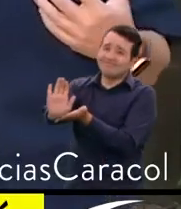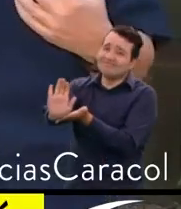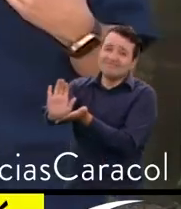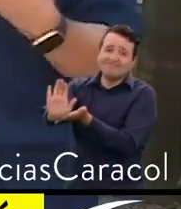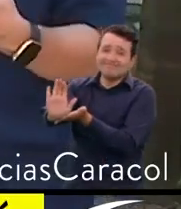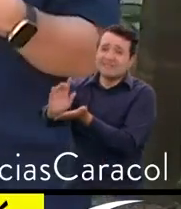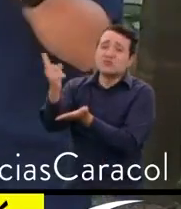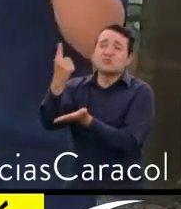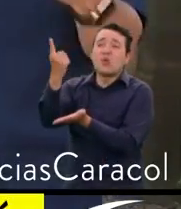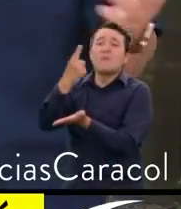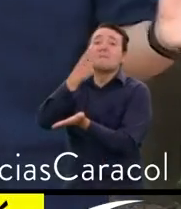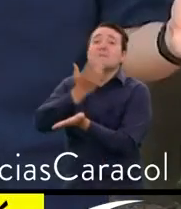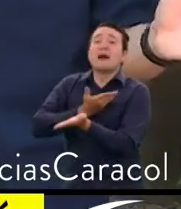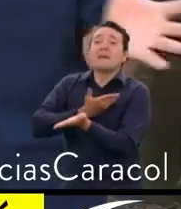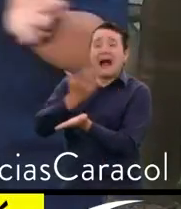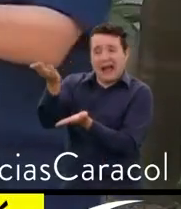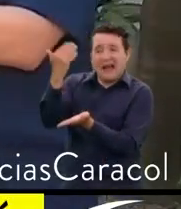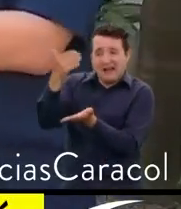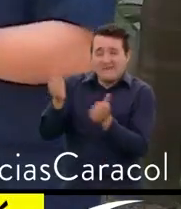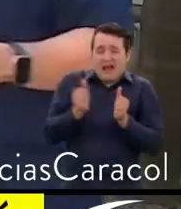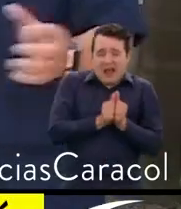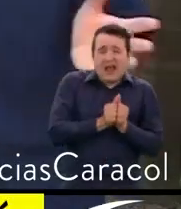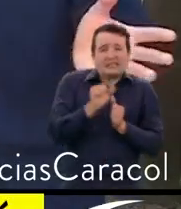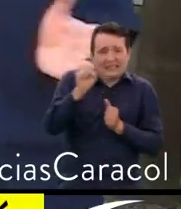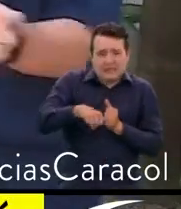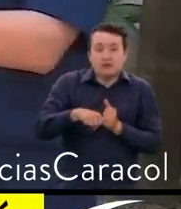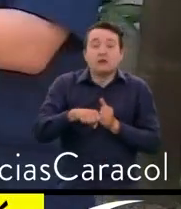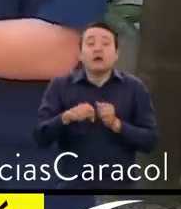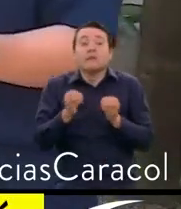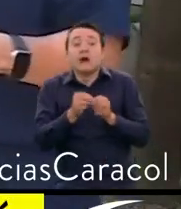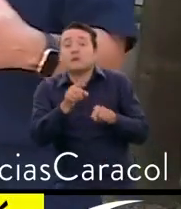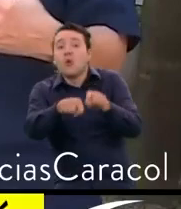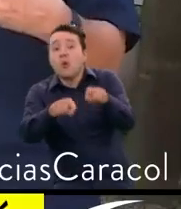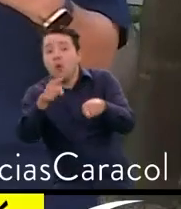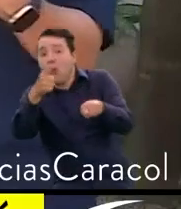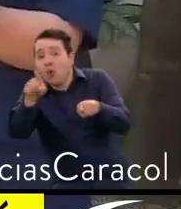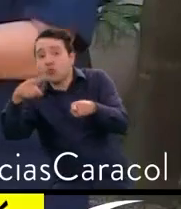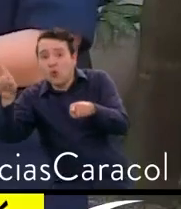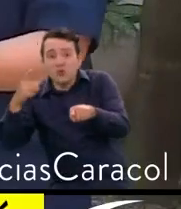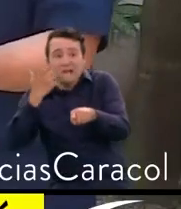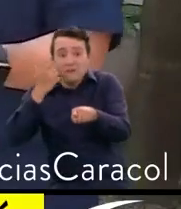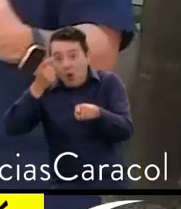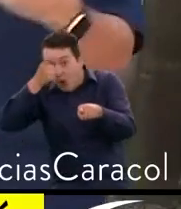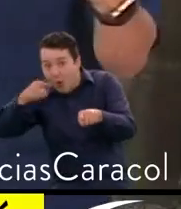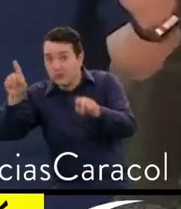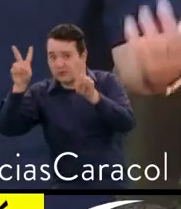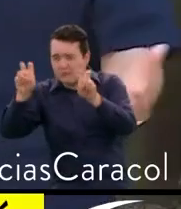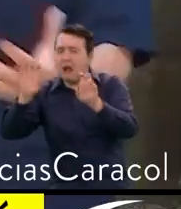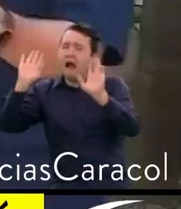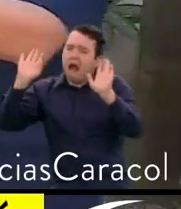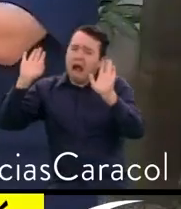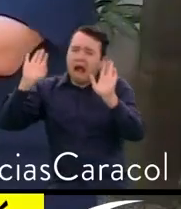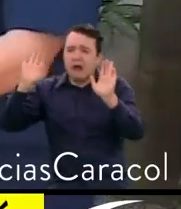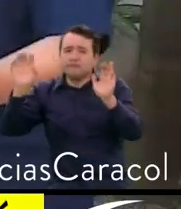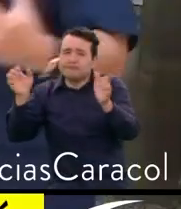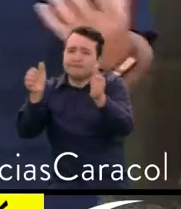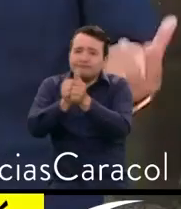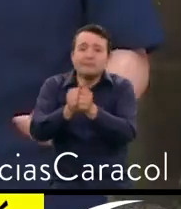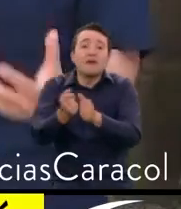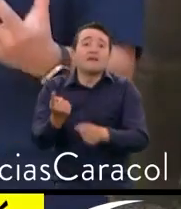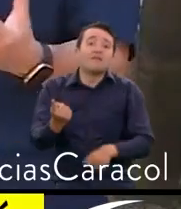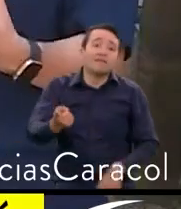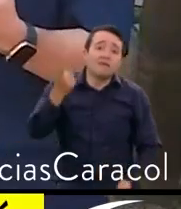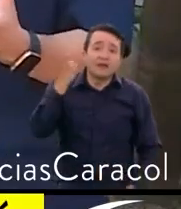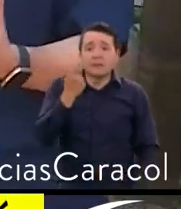y niños con otras patologías que tienen hospitalizaciones más prolongadas pues hace falta que esté el papá que esté la abuela que